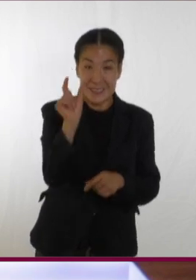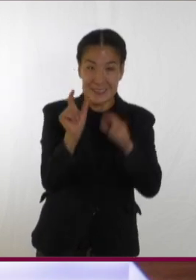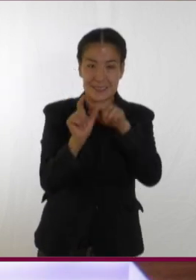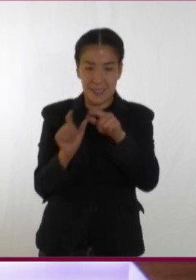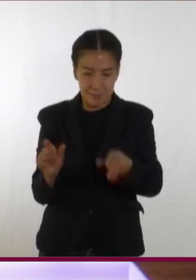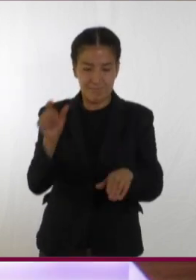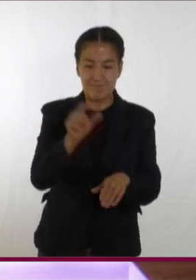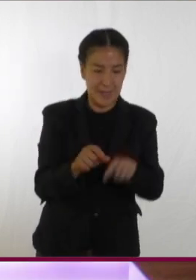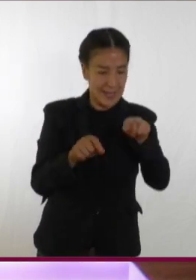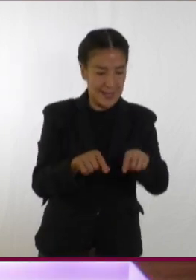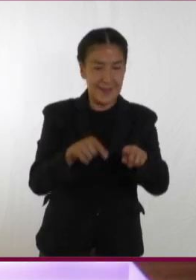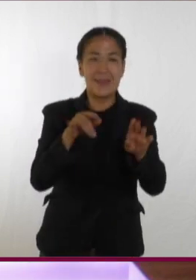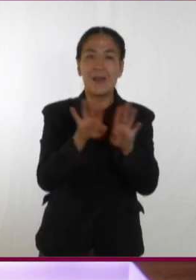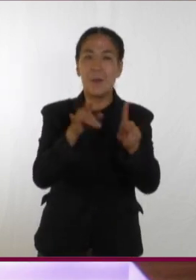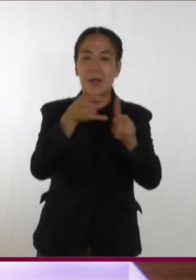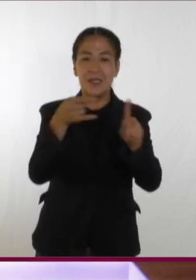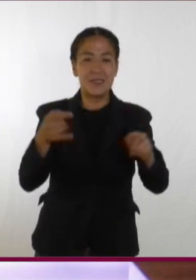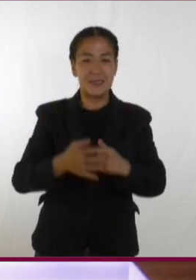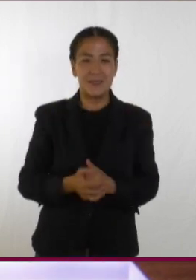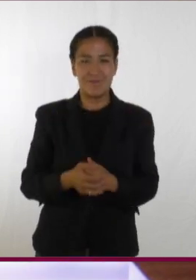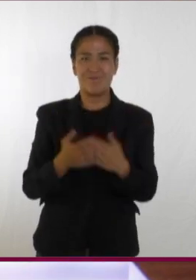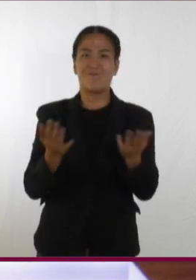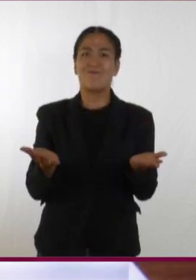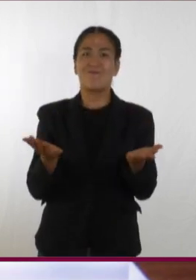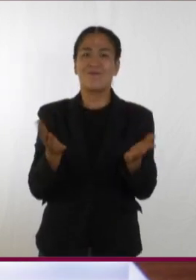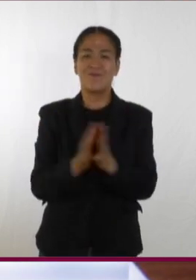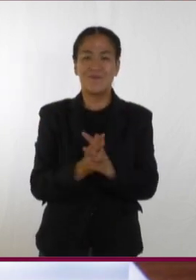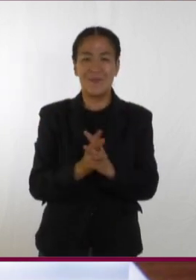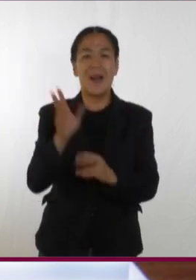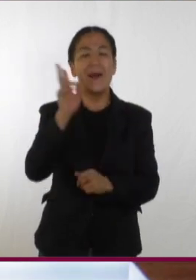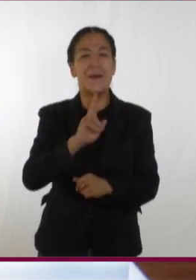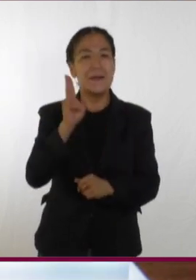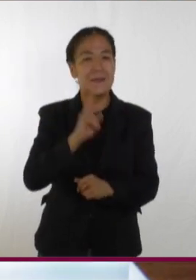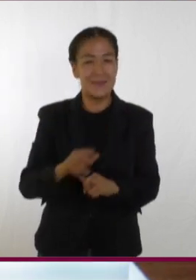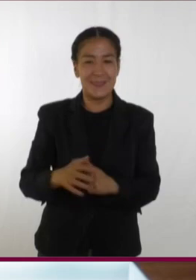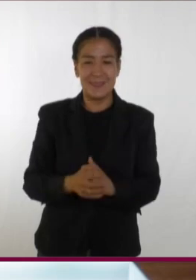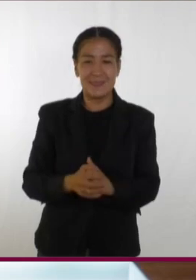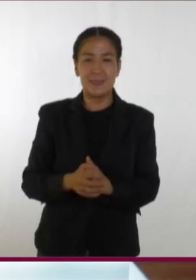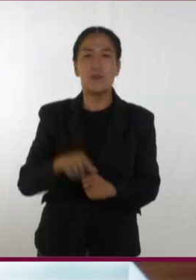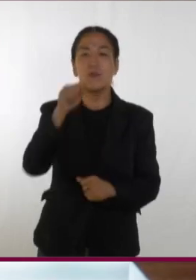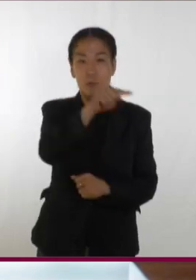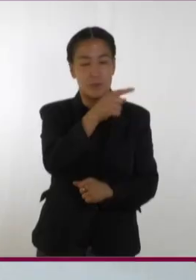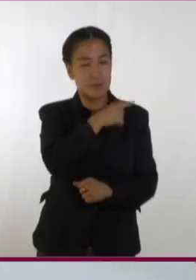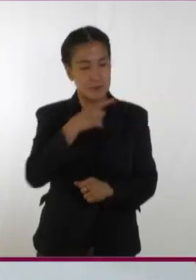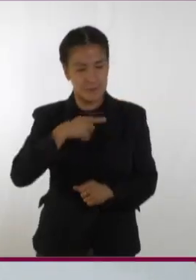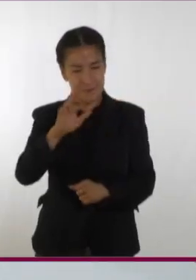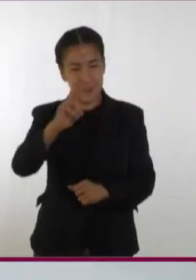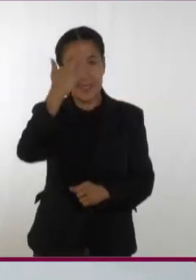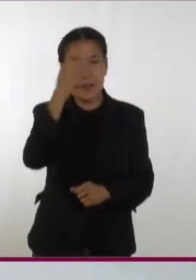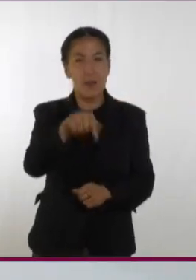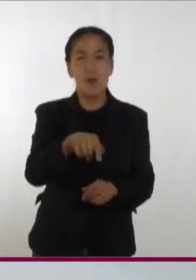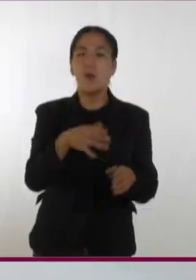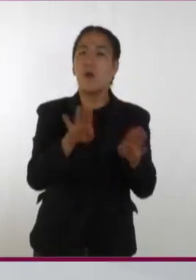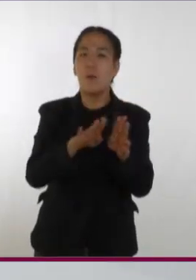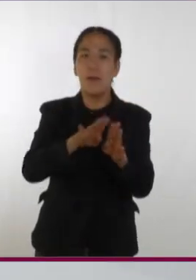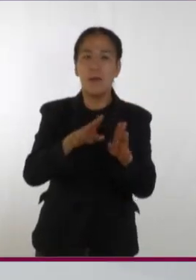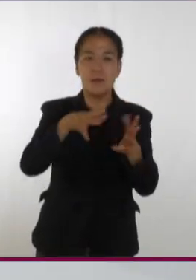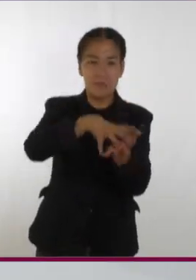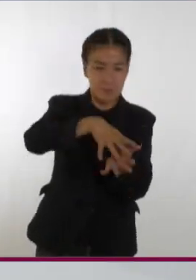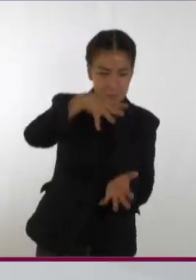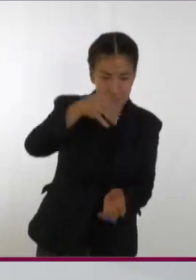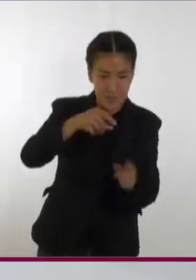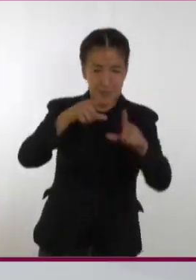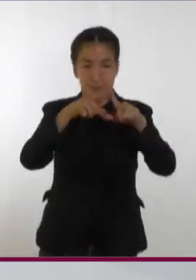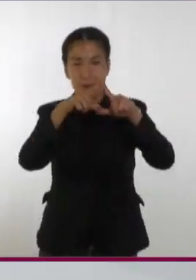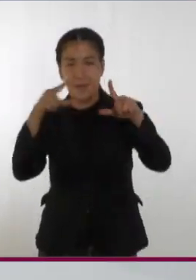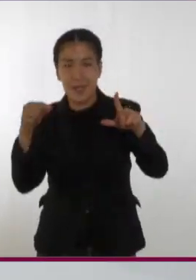Ay, Tienes que insertar este ahora en este rectángulo. no, caray. A ver. A ver, recuerda,